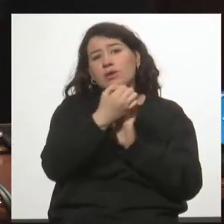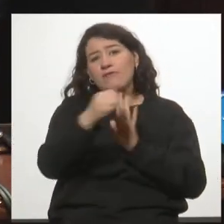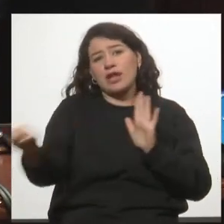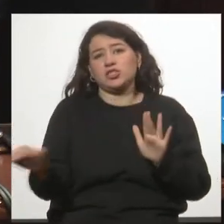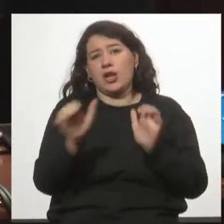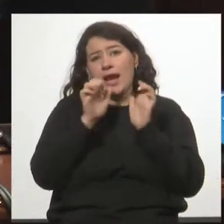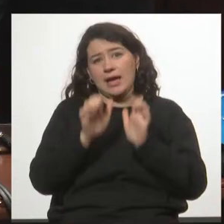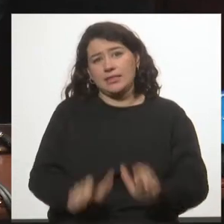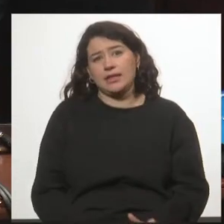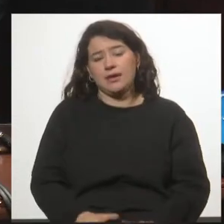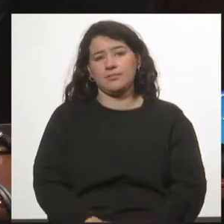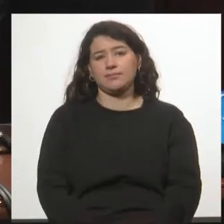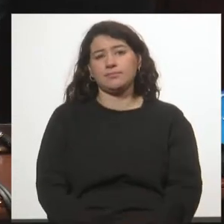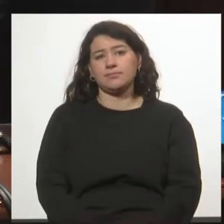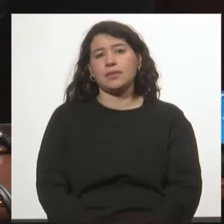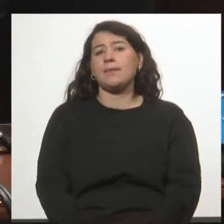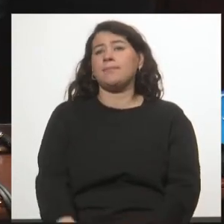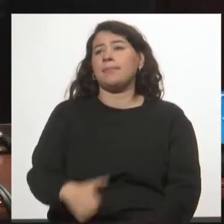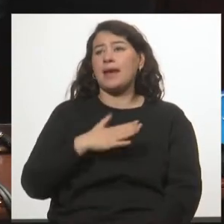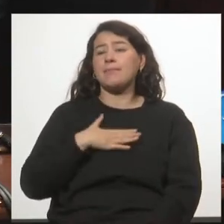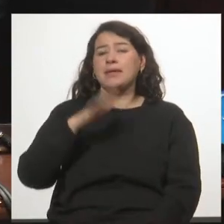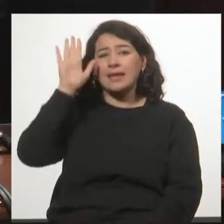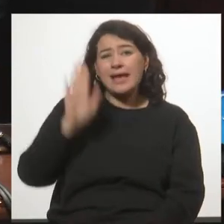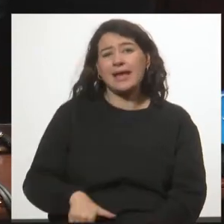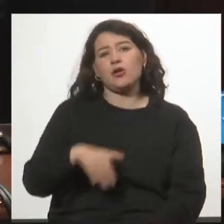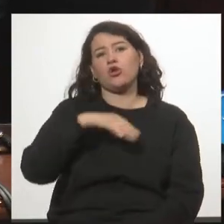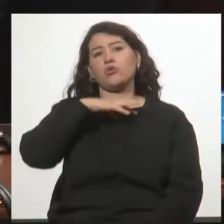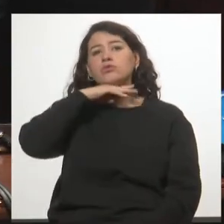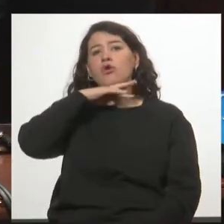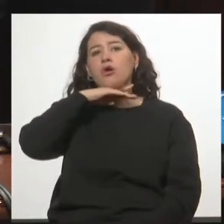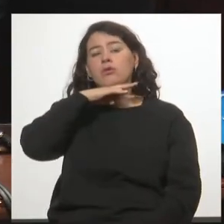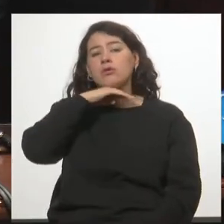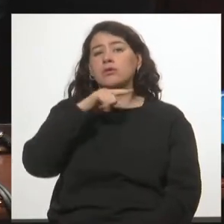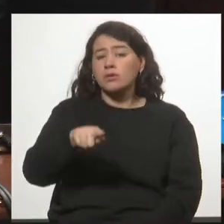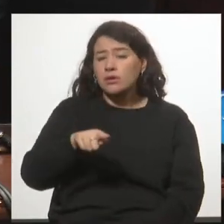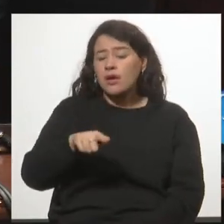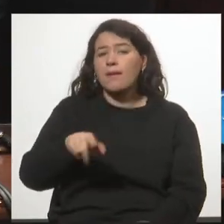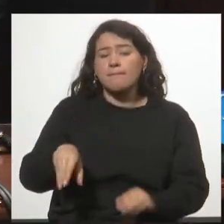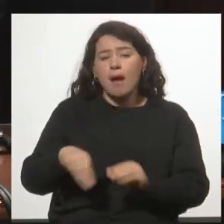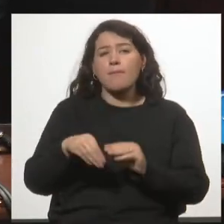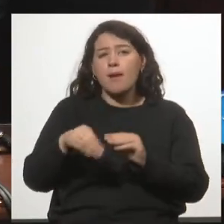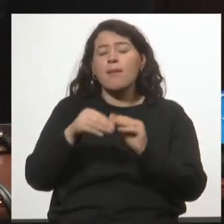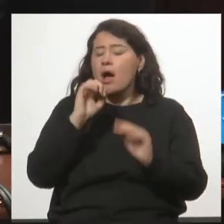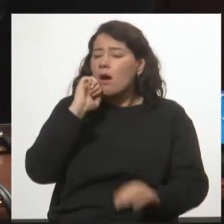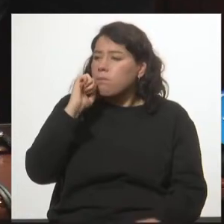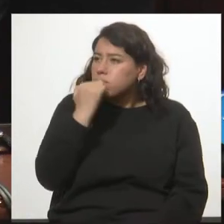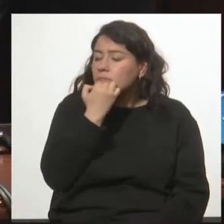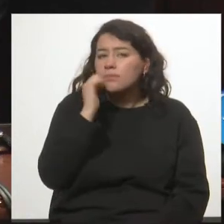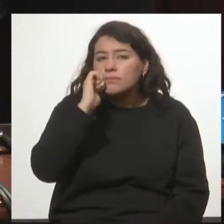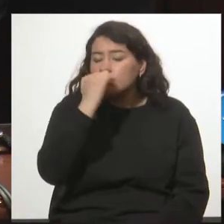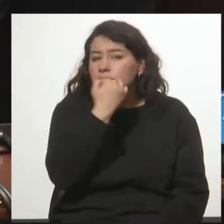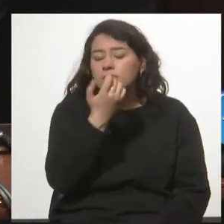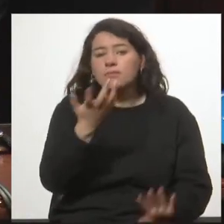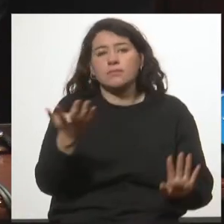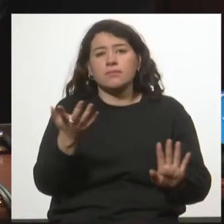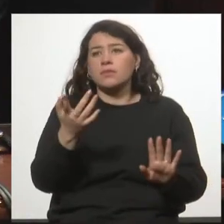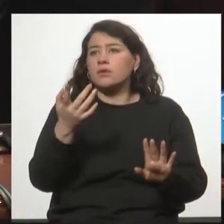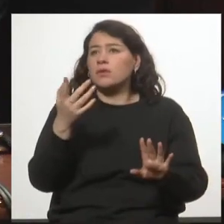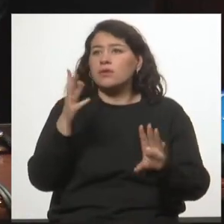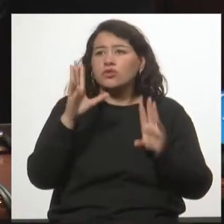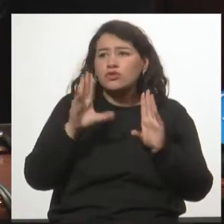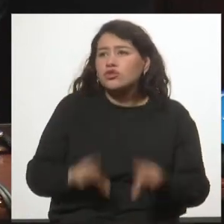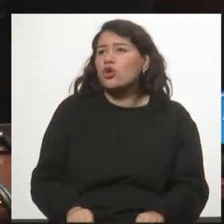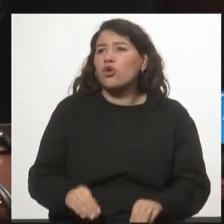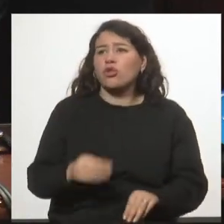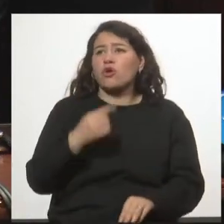ética para mí es corrupción la suma del secretismo con todos